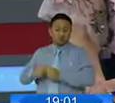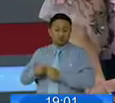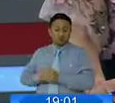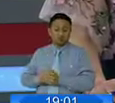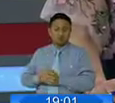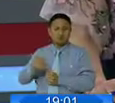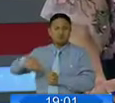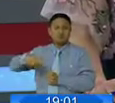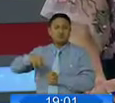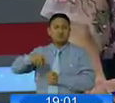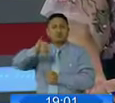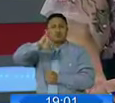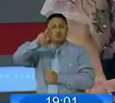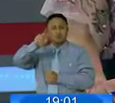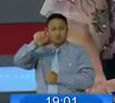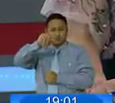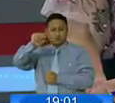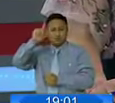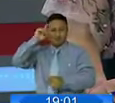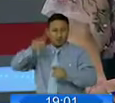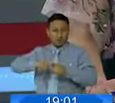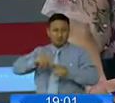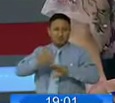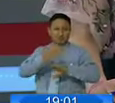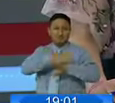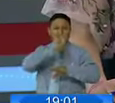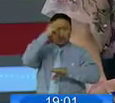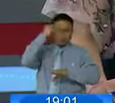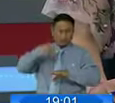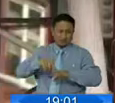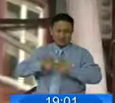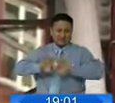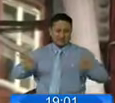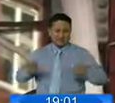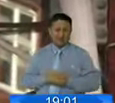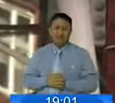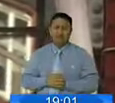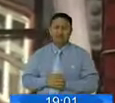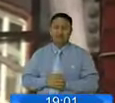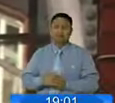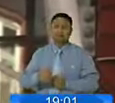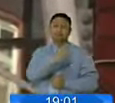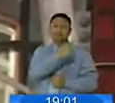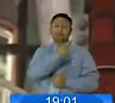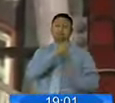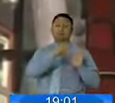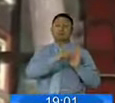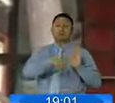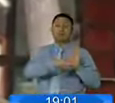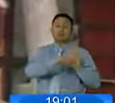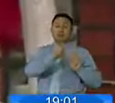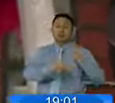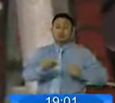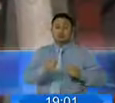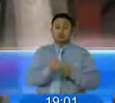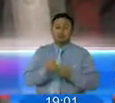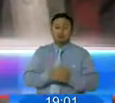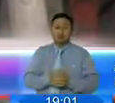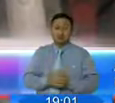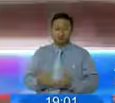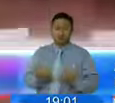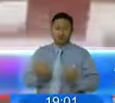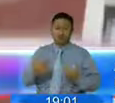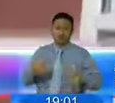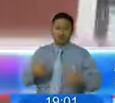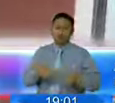Assange haya tenido un acuerdo con el régimen correísta. Para Julian Assange, su defensa y sus seguidores, resulta una victoria